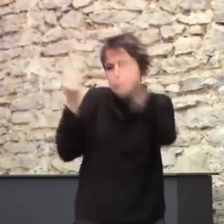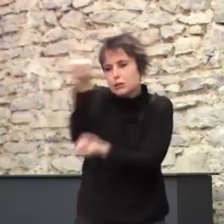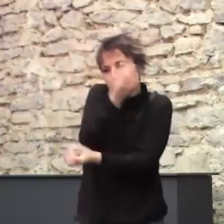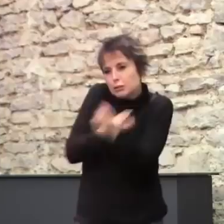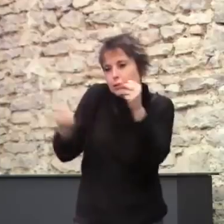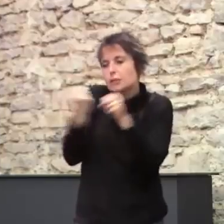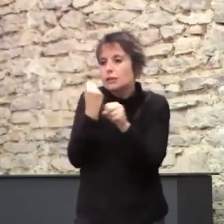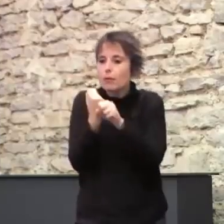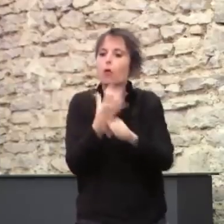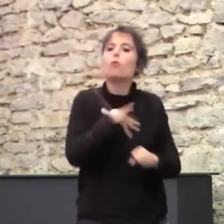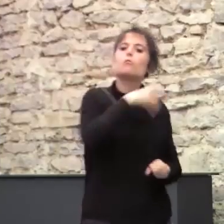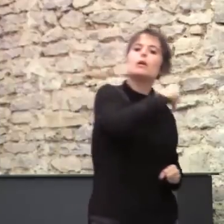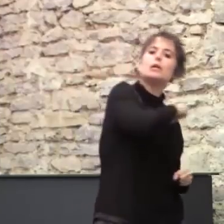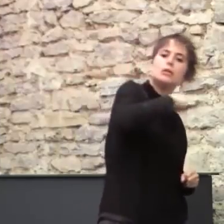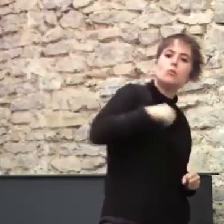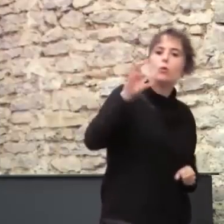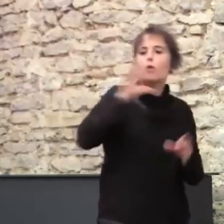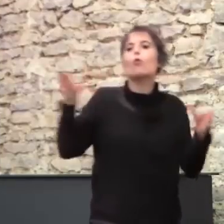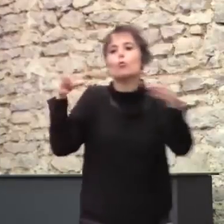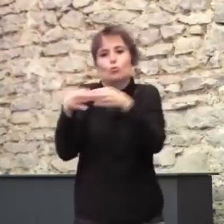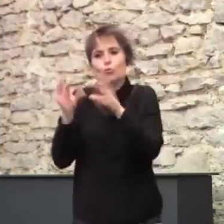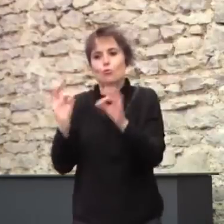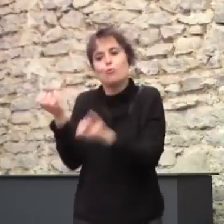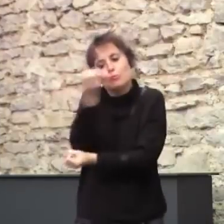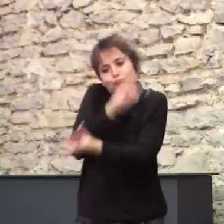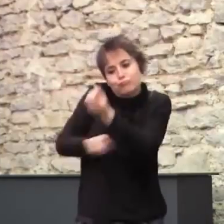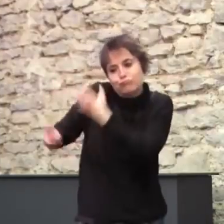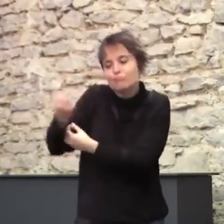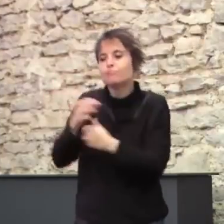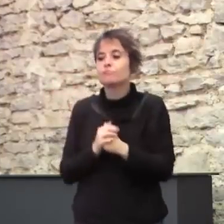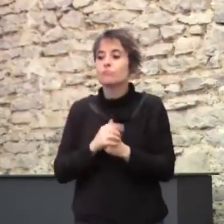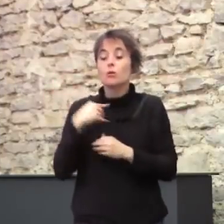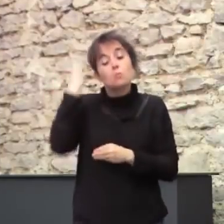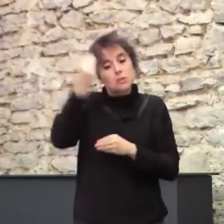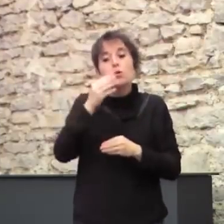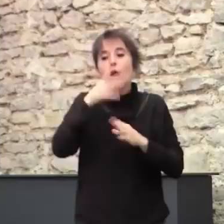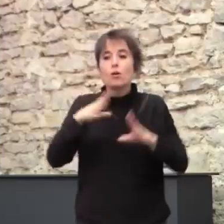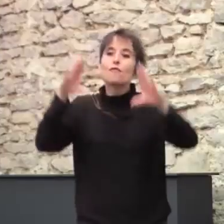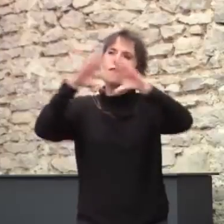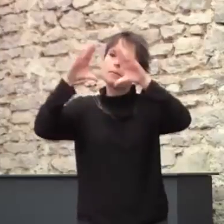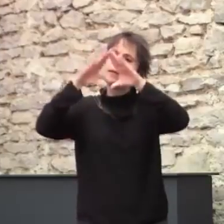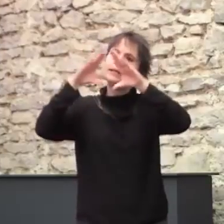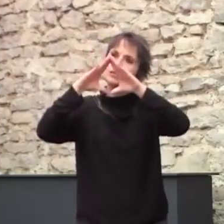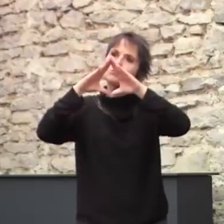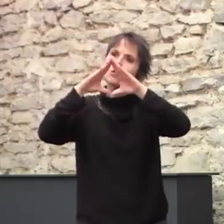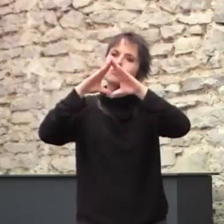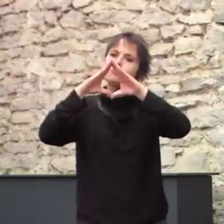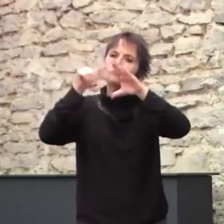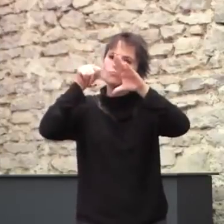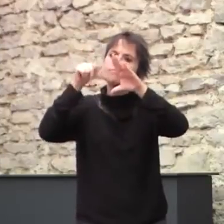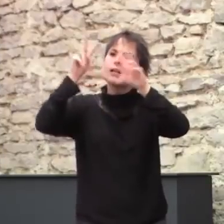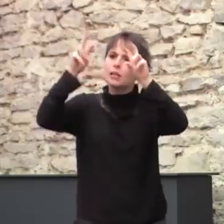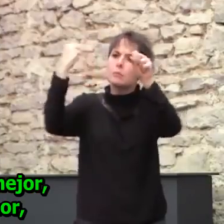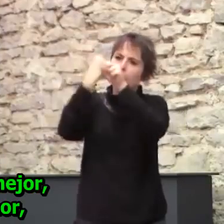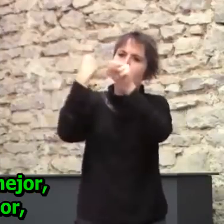y trabajarlo individual y colectivamente. Creo que, bueno, el feminismo está también como trabajando mucho